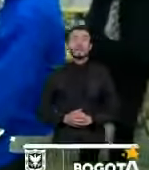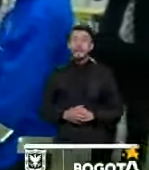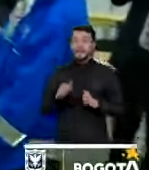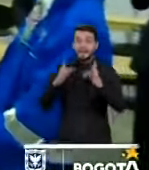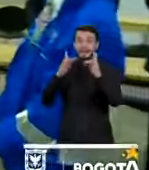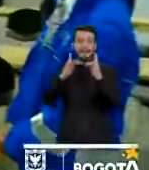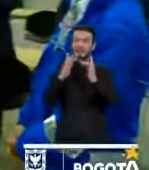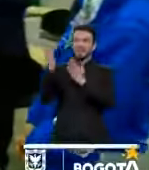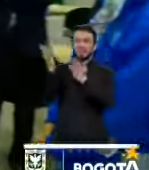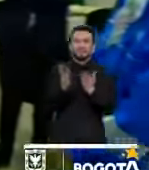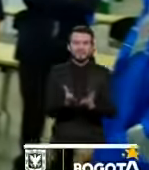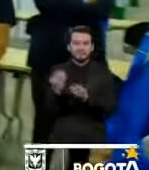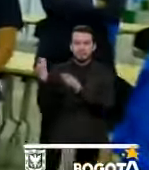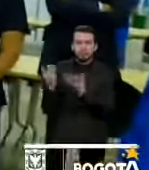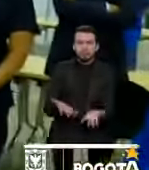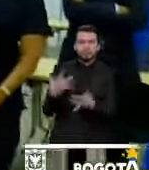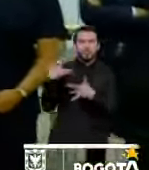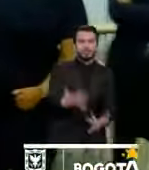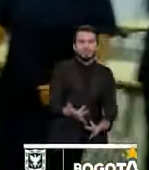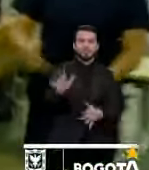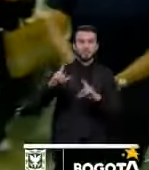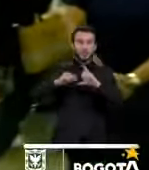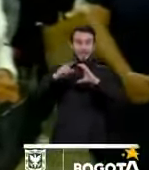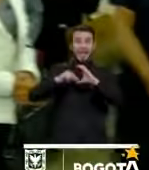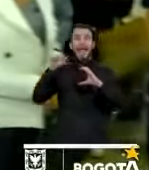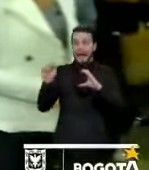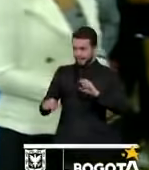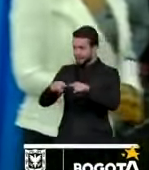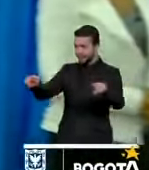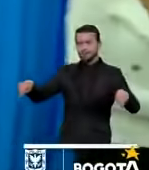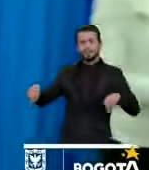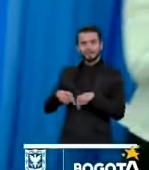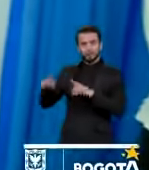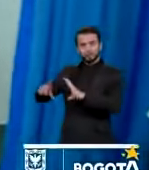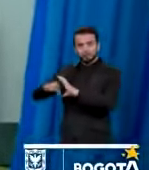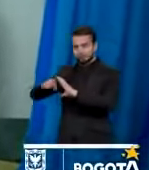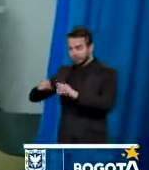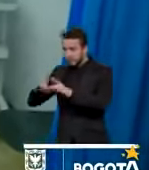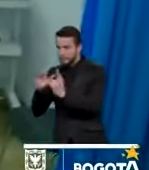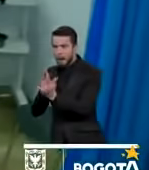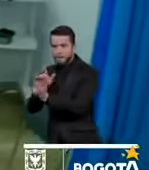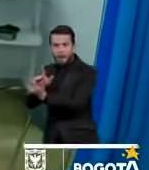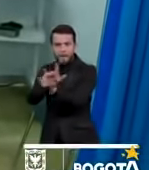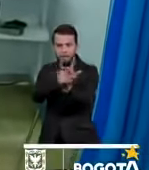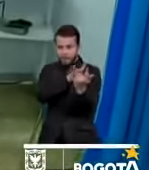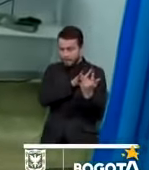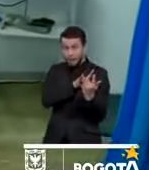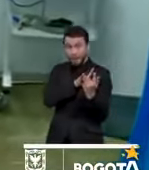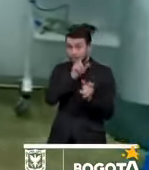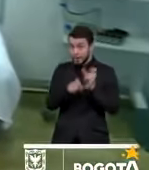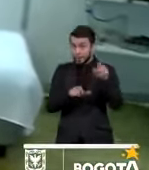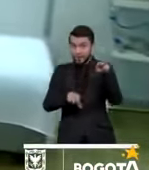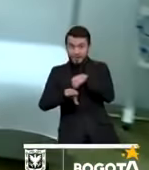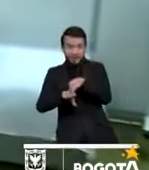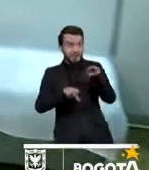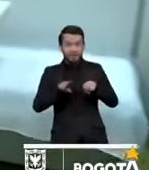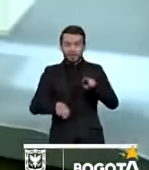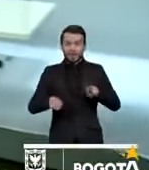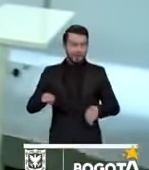donaron, entonces, bueno, los hay pacientes un sector. Hospitalizados van a estar muy recordando bien. Con mucho cariño esa donación. Entonces